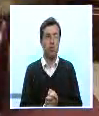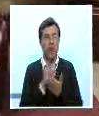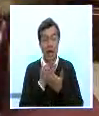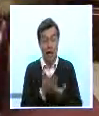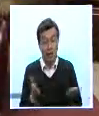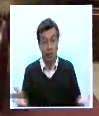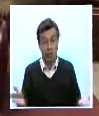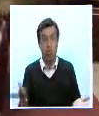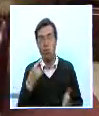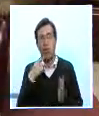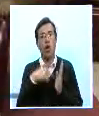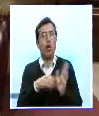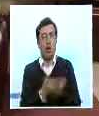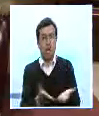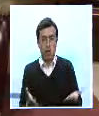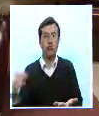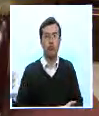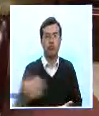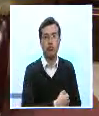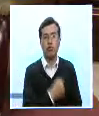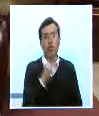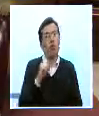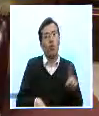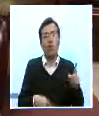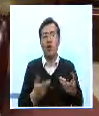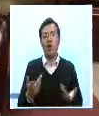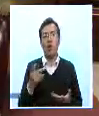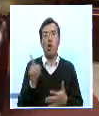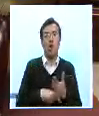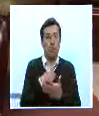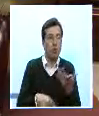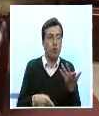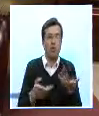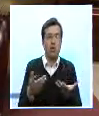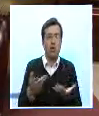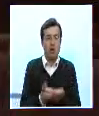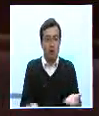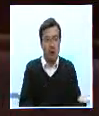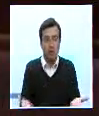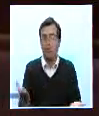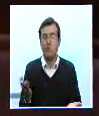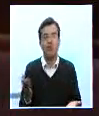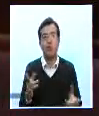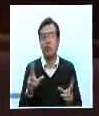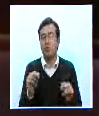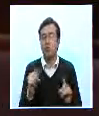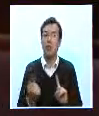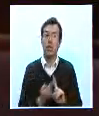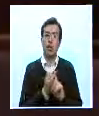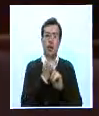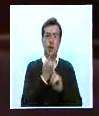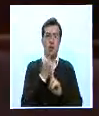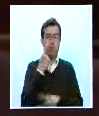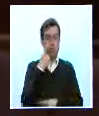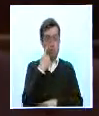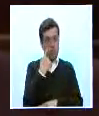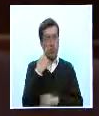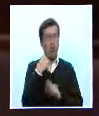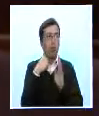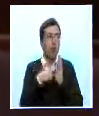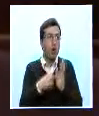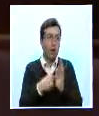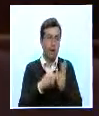exactamente no se podría incautar o retener o prohibir la ajenas enajenación si no se establece una excepción es decir